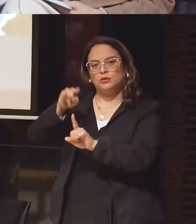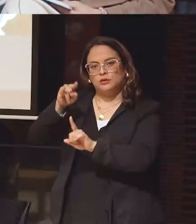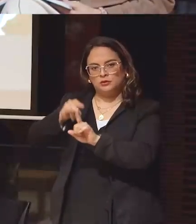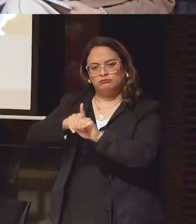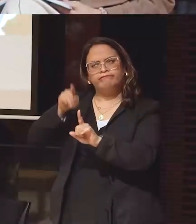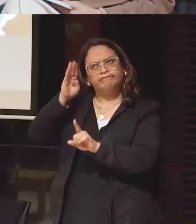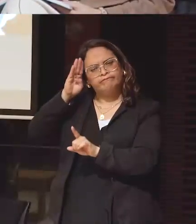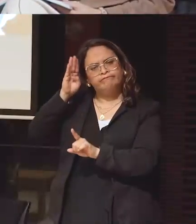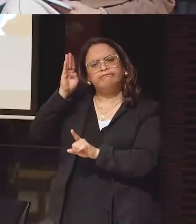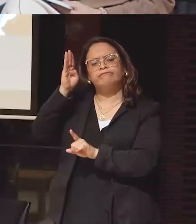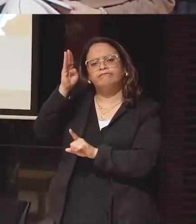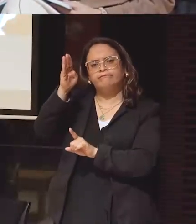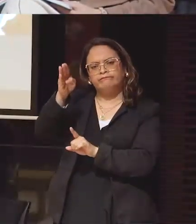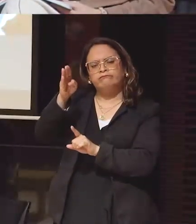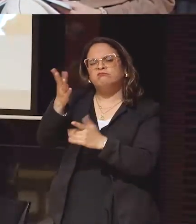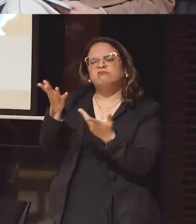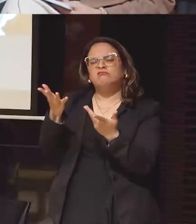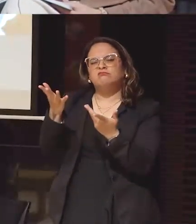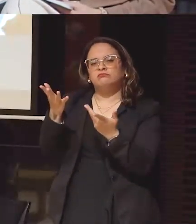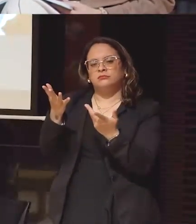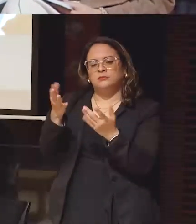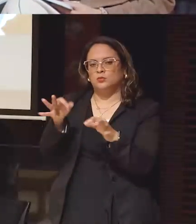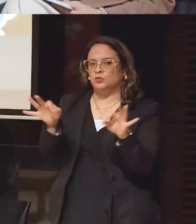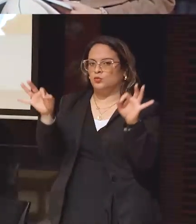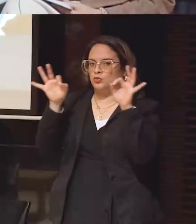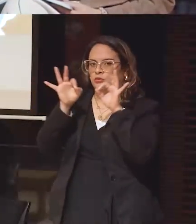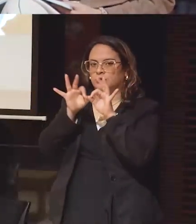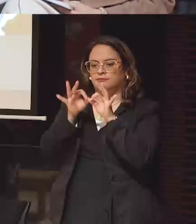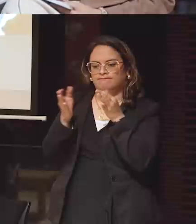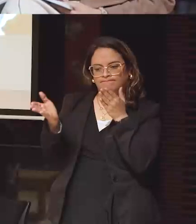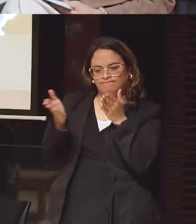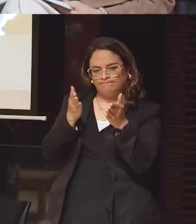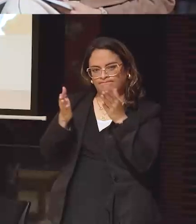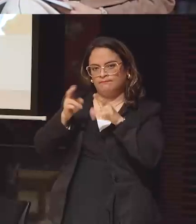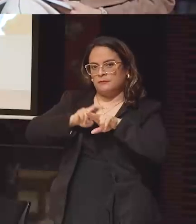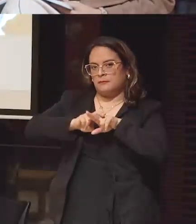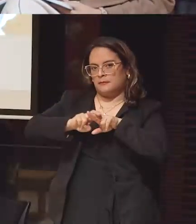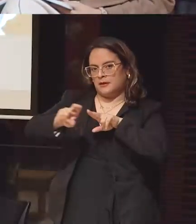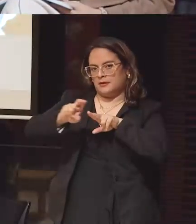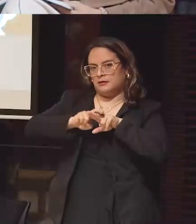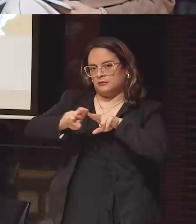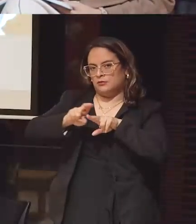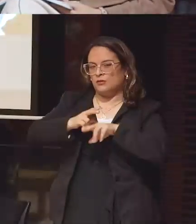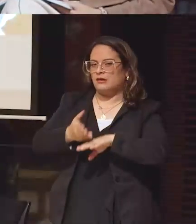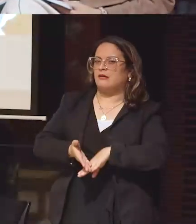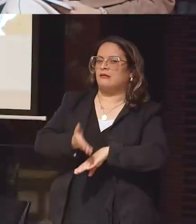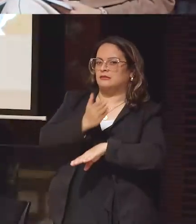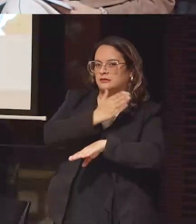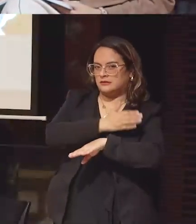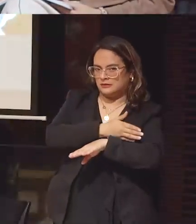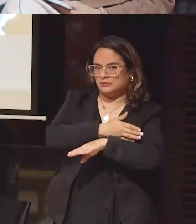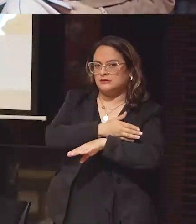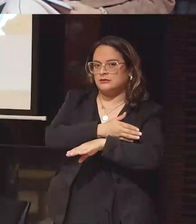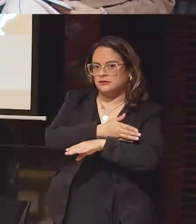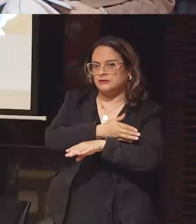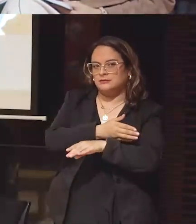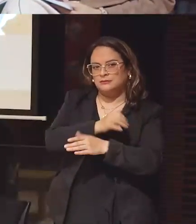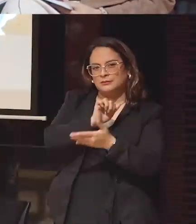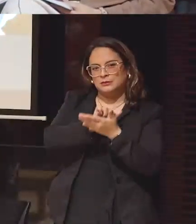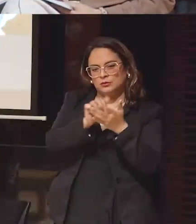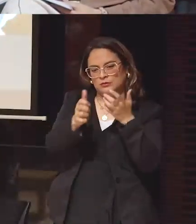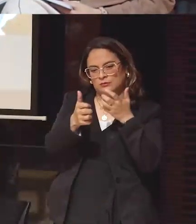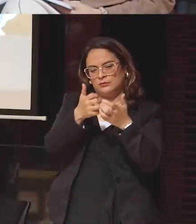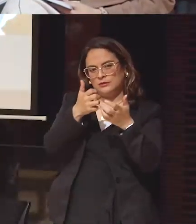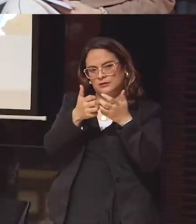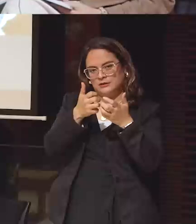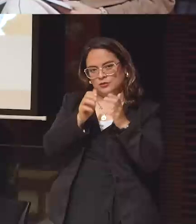futuro está estrechamente ligada a la puesta en servicio del metro, como en su momento lo estuvo con Transmilenio,